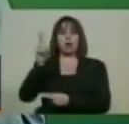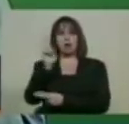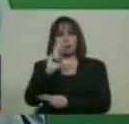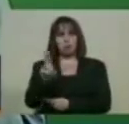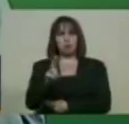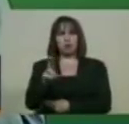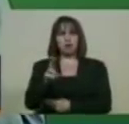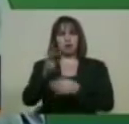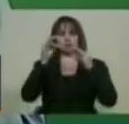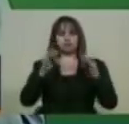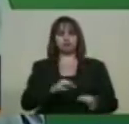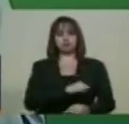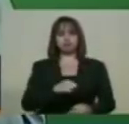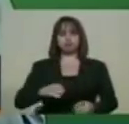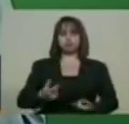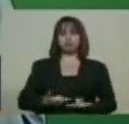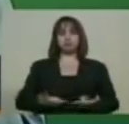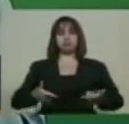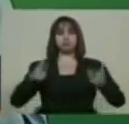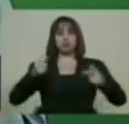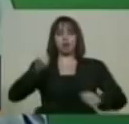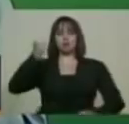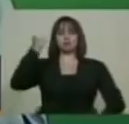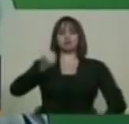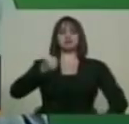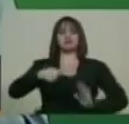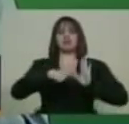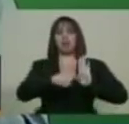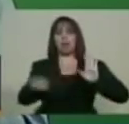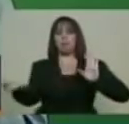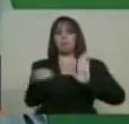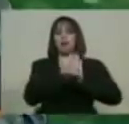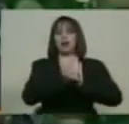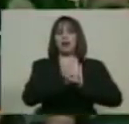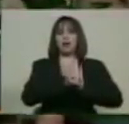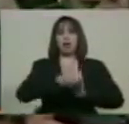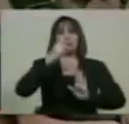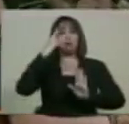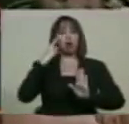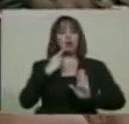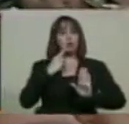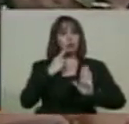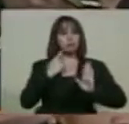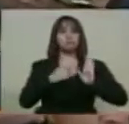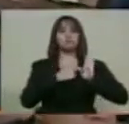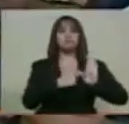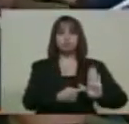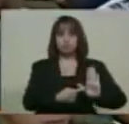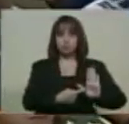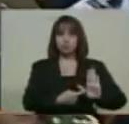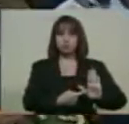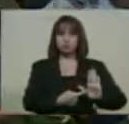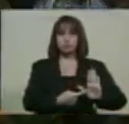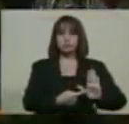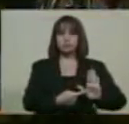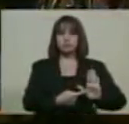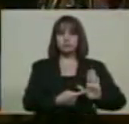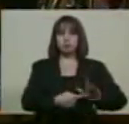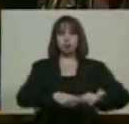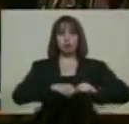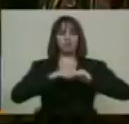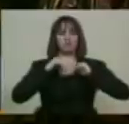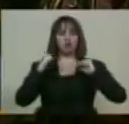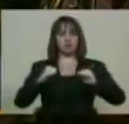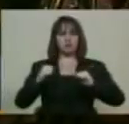Bolívar como estandarte y como marca. Y nos había llevado de unas